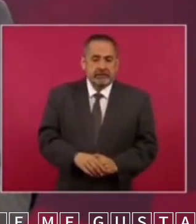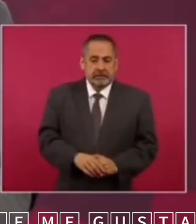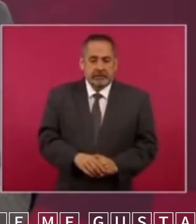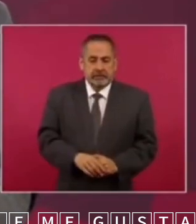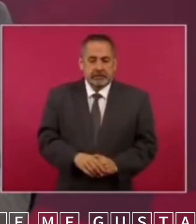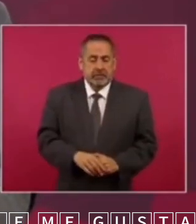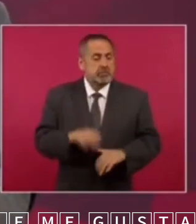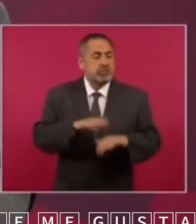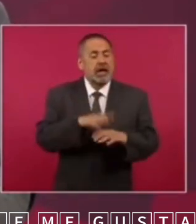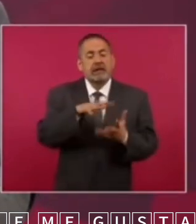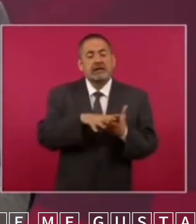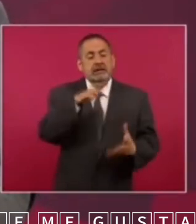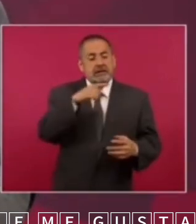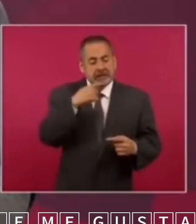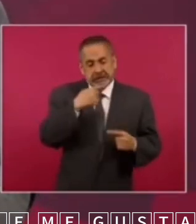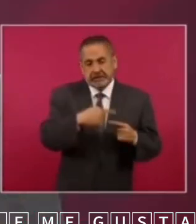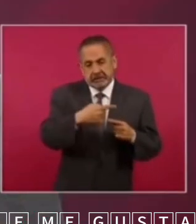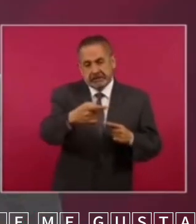el aporte.